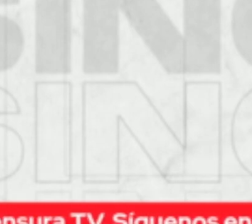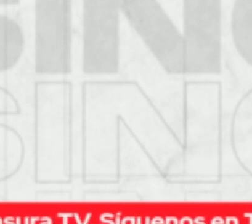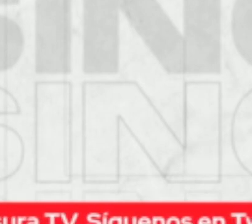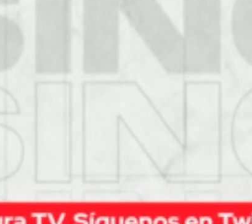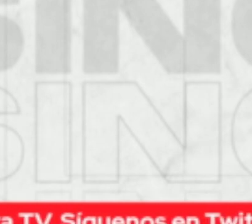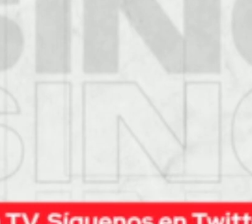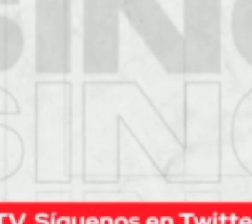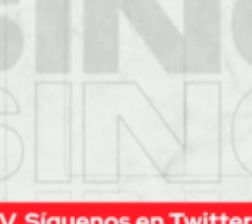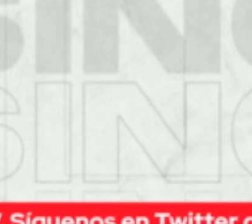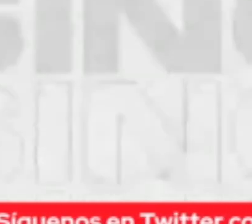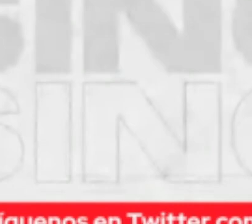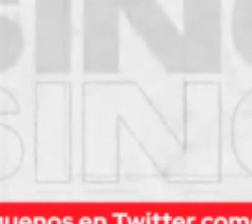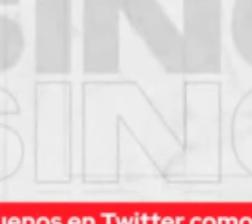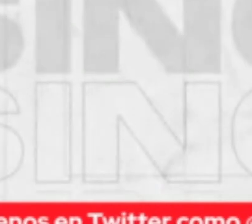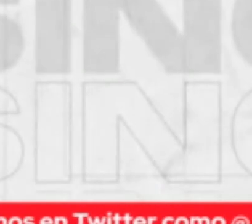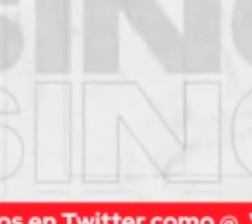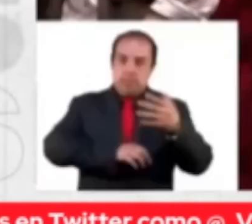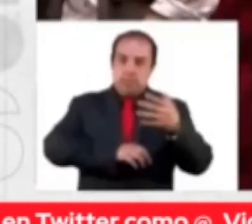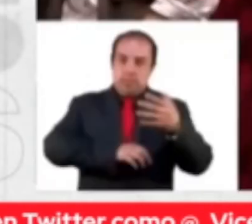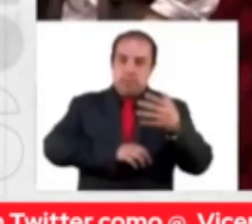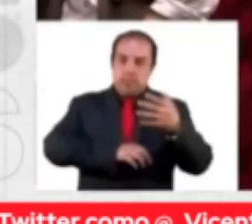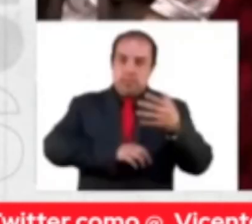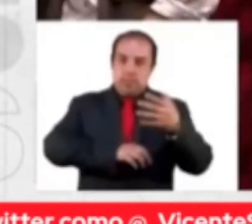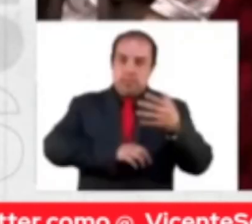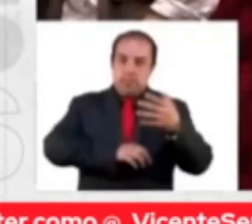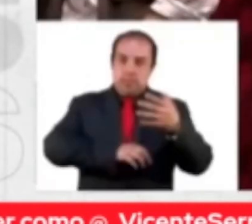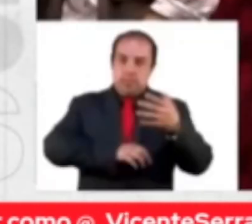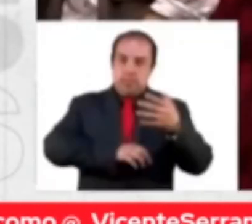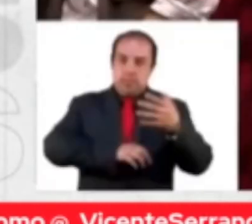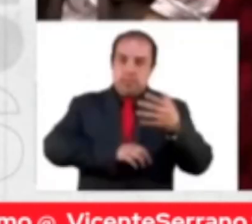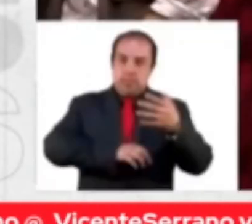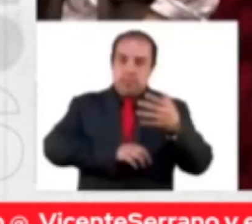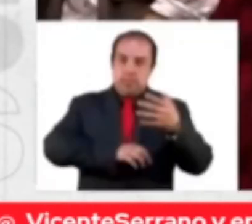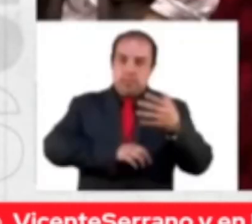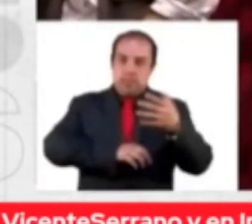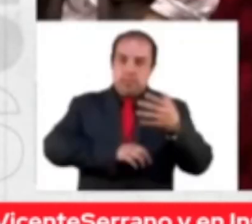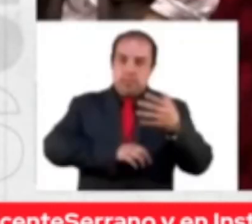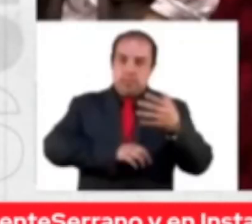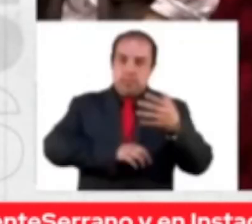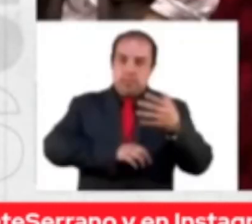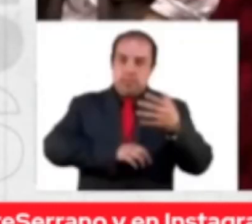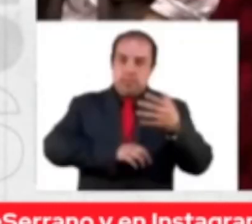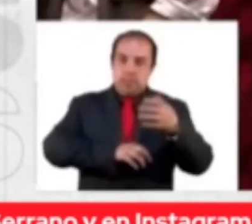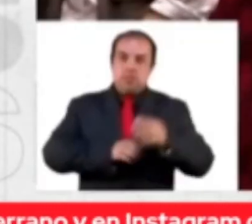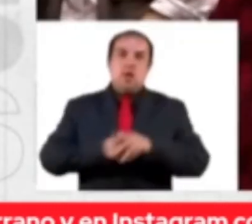hecho, ya también se pronunció la jefa de gobierno, Claudia Sheinbaum. Vamos a ver, escuchar.